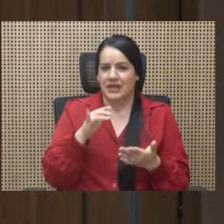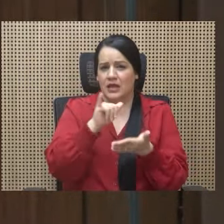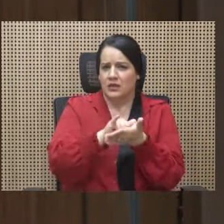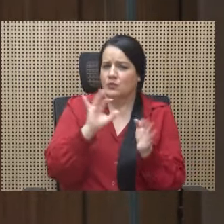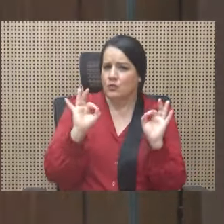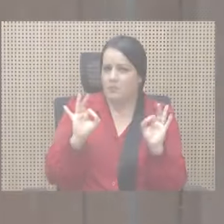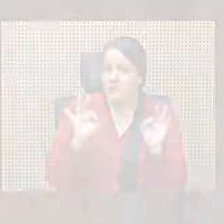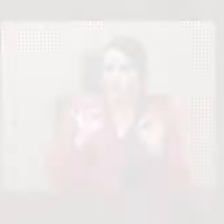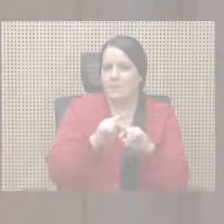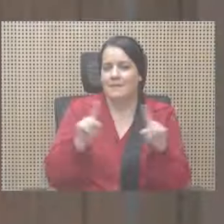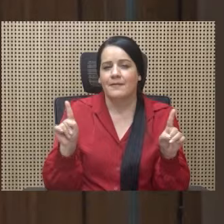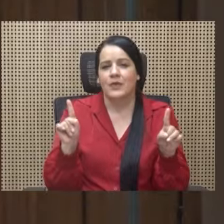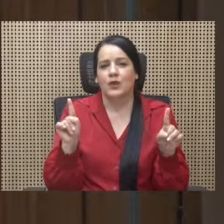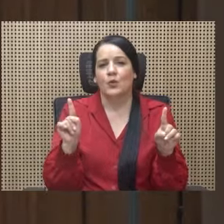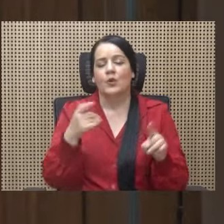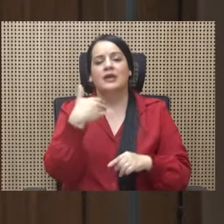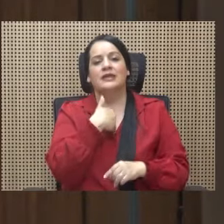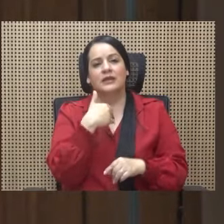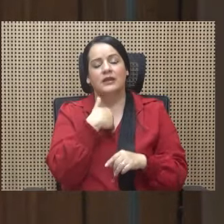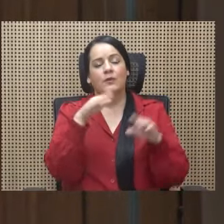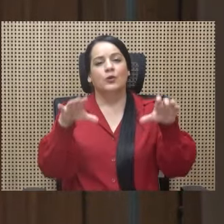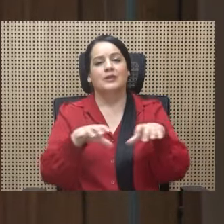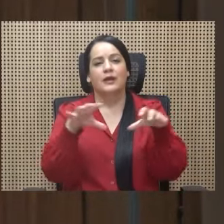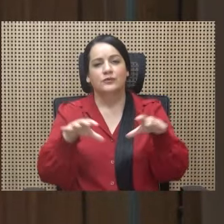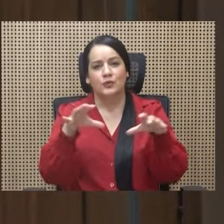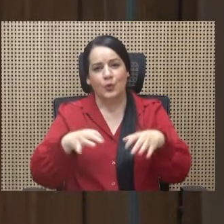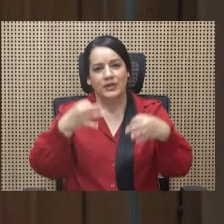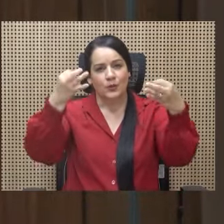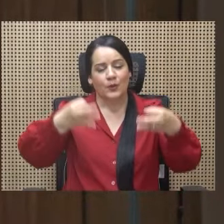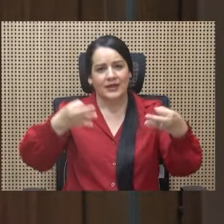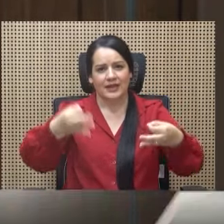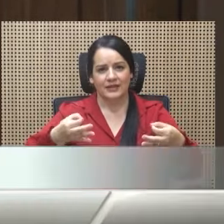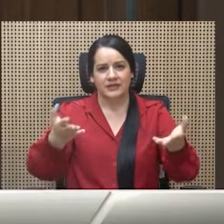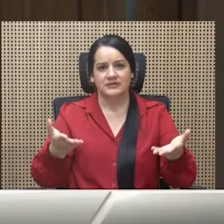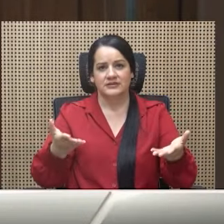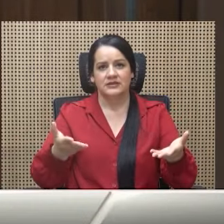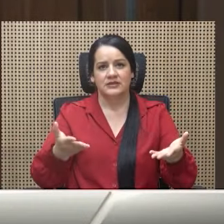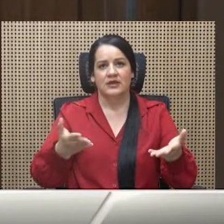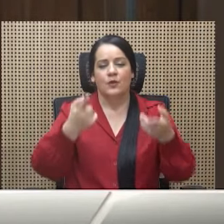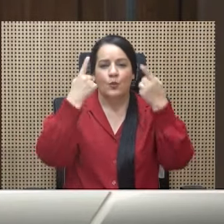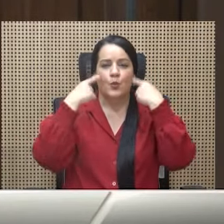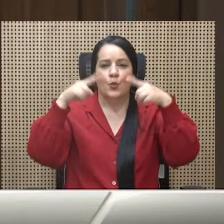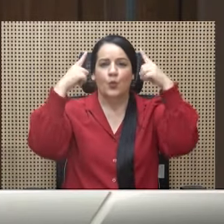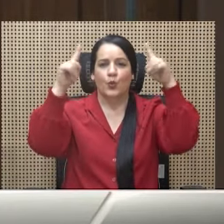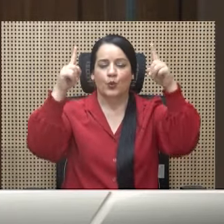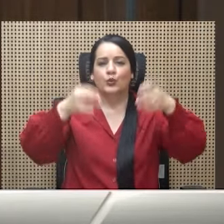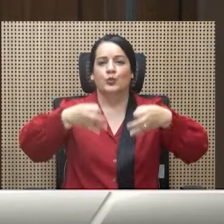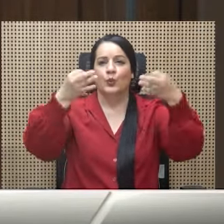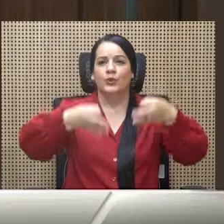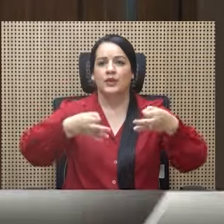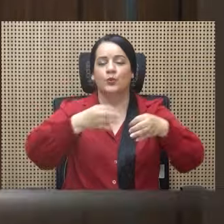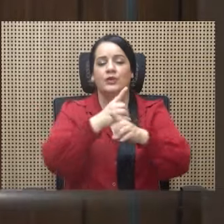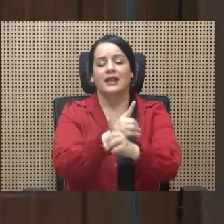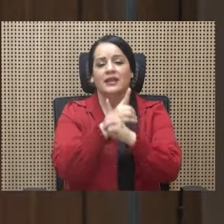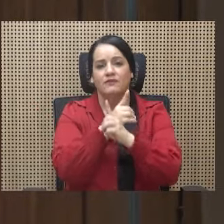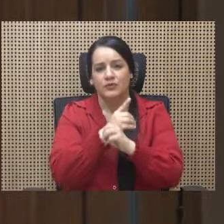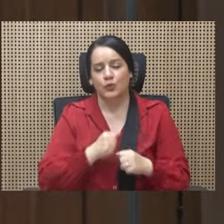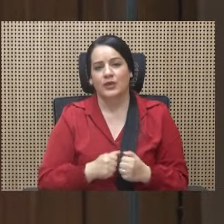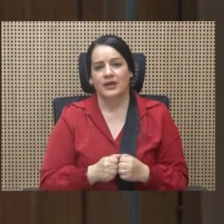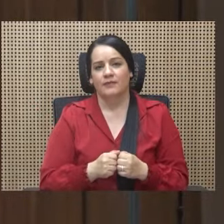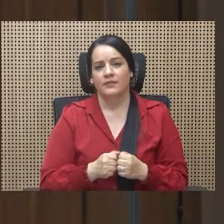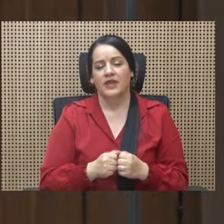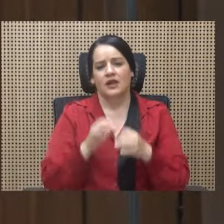logros concretos acciones concretas logros concretos de la defensoría